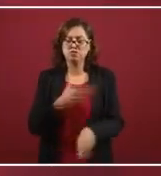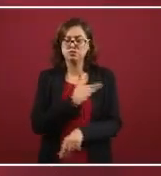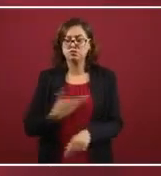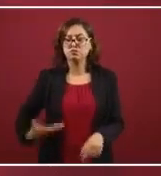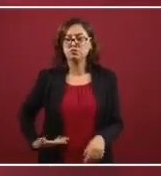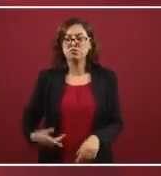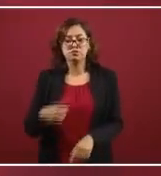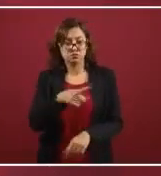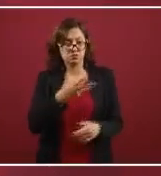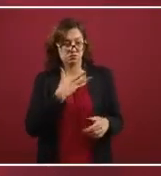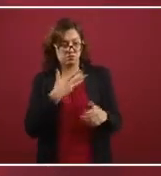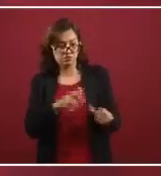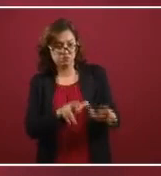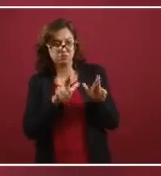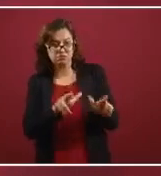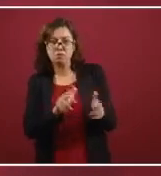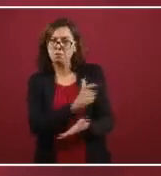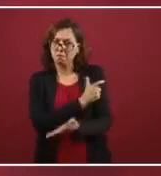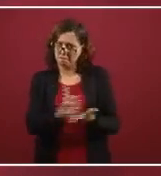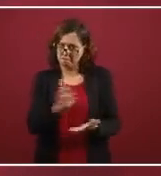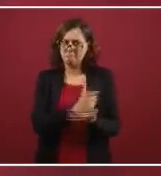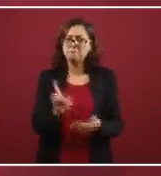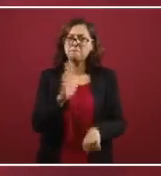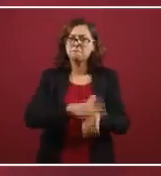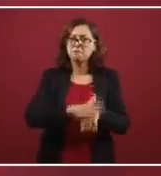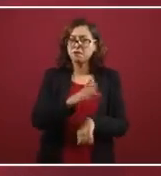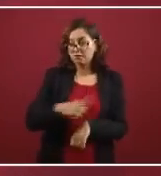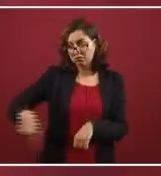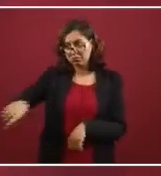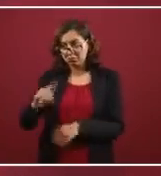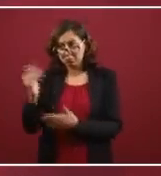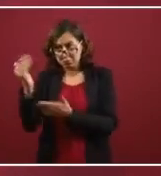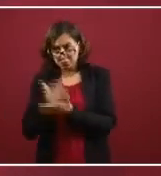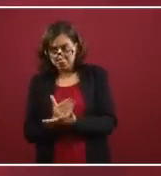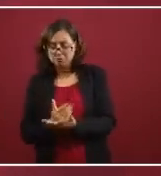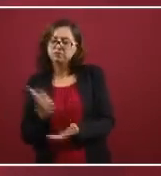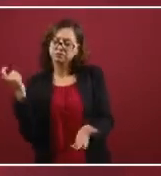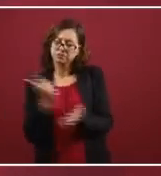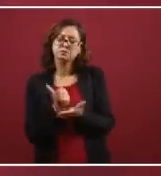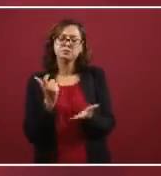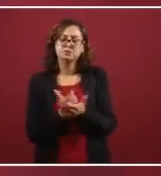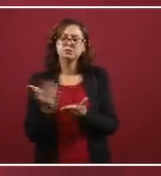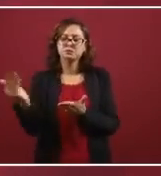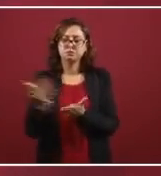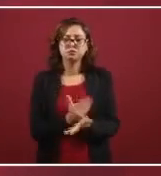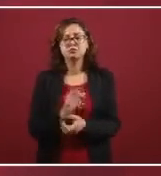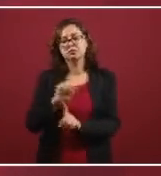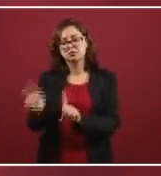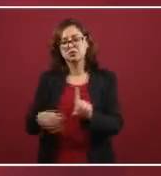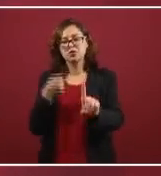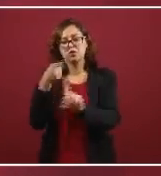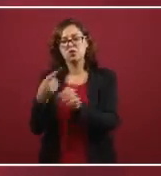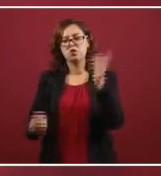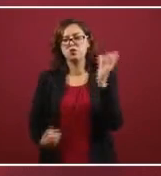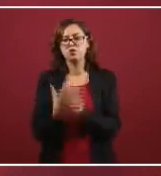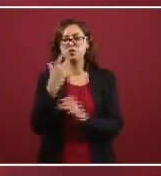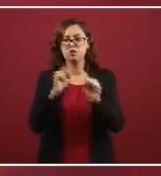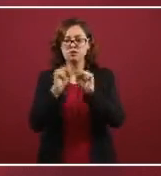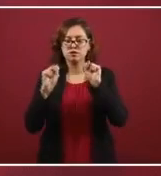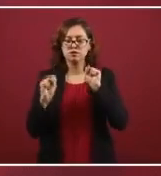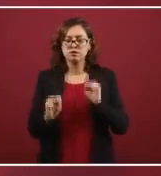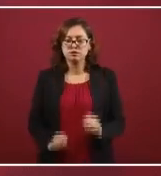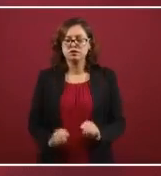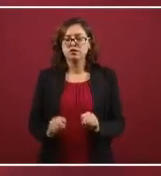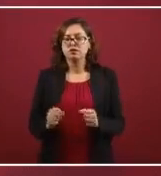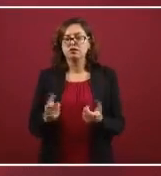más los que tienen más y que paguen menos los que tienen menos. Eso fue lo que orientó el Sistema Nacional Integrado de Salud,